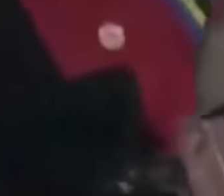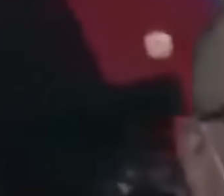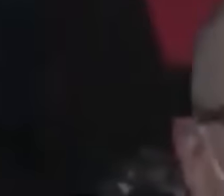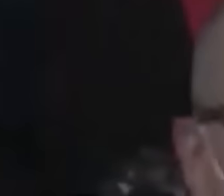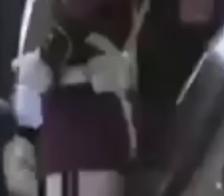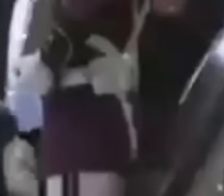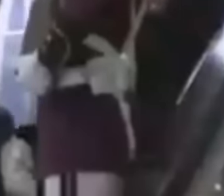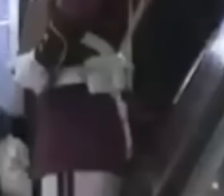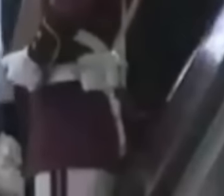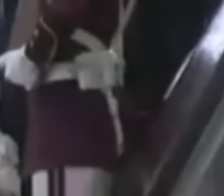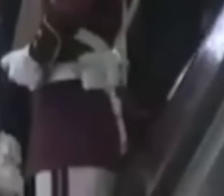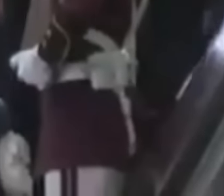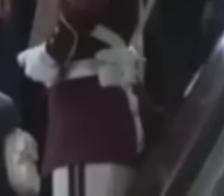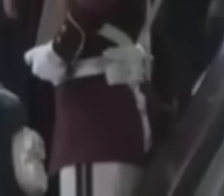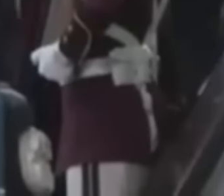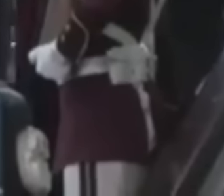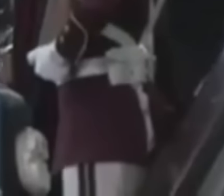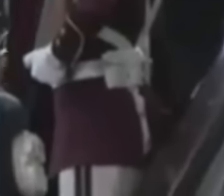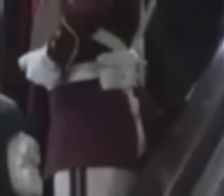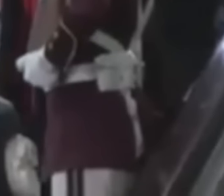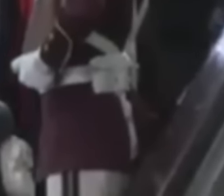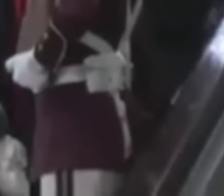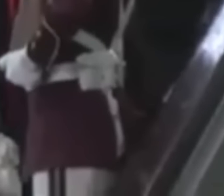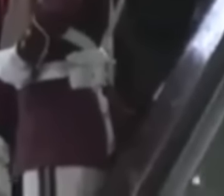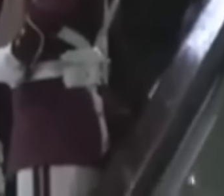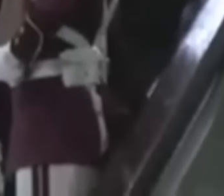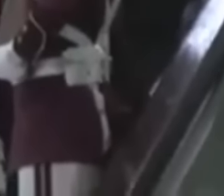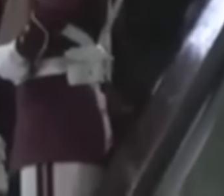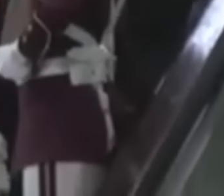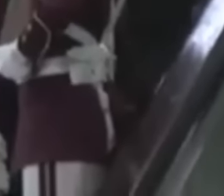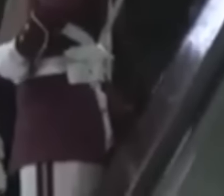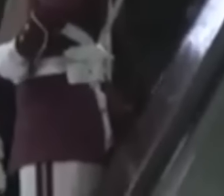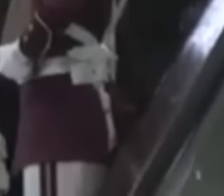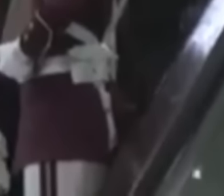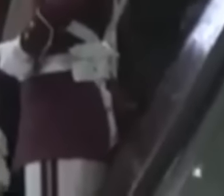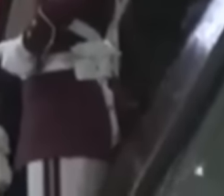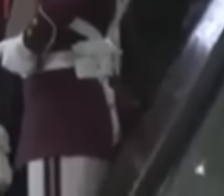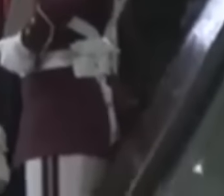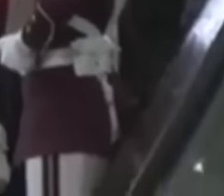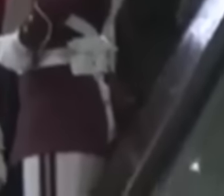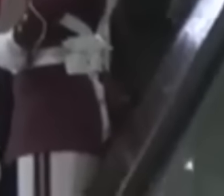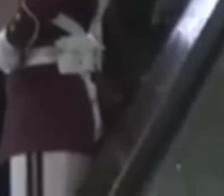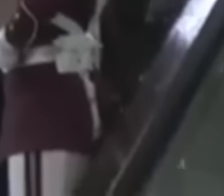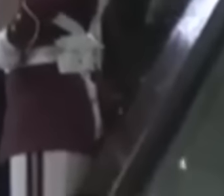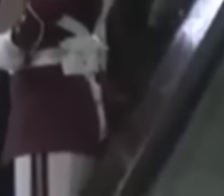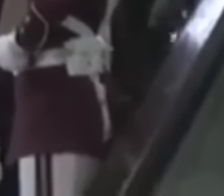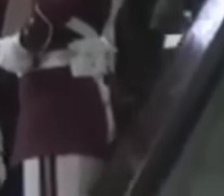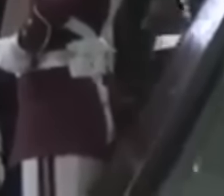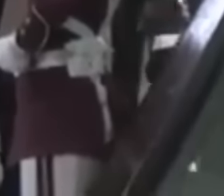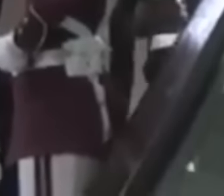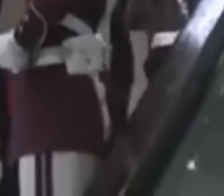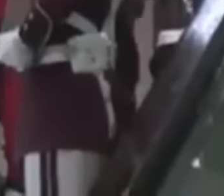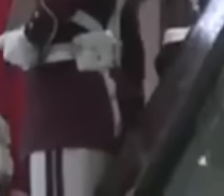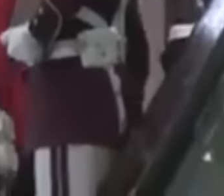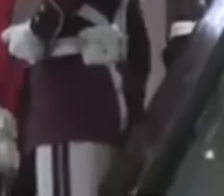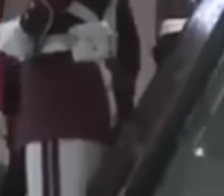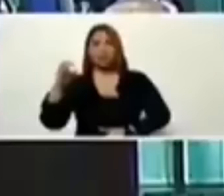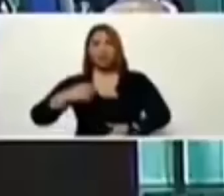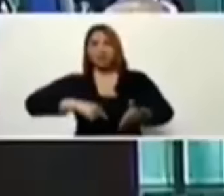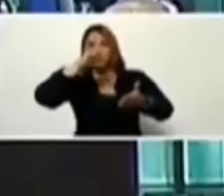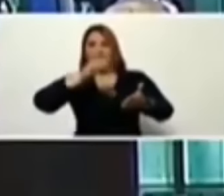así como lo acaban de Escuchar mis amigos eso es una información importante y vamos a estar desando todo esto porque mientras maduro se convierte ahora en uno de los